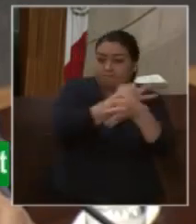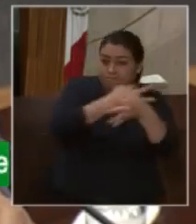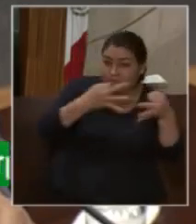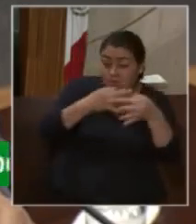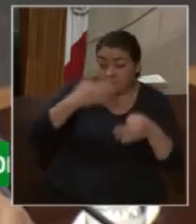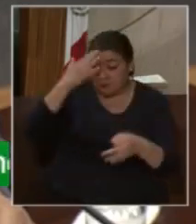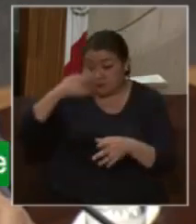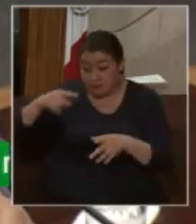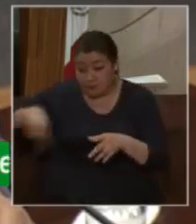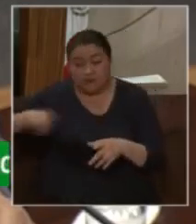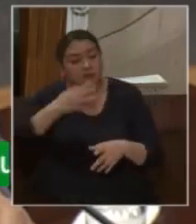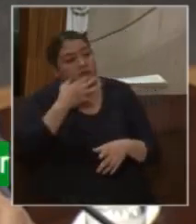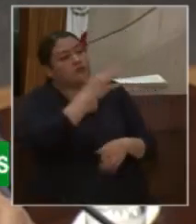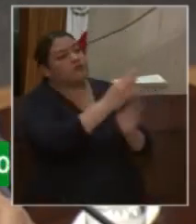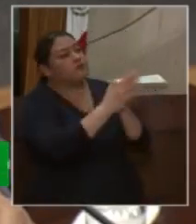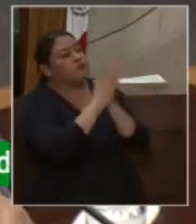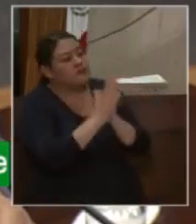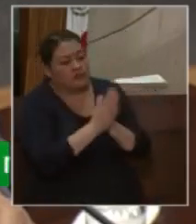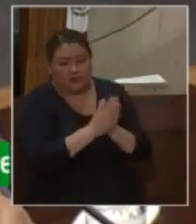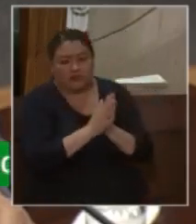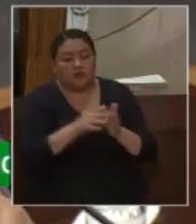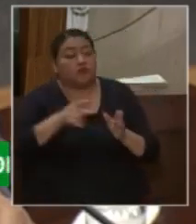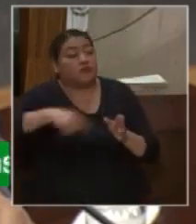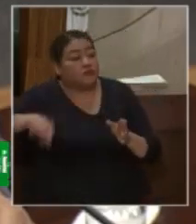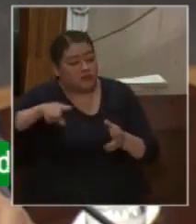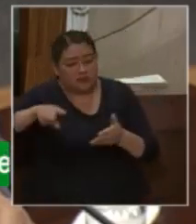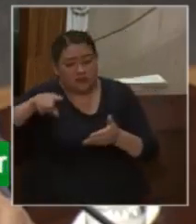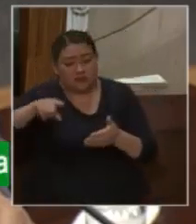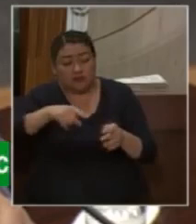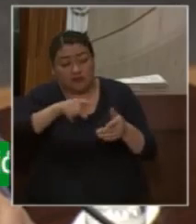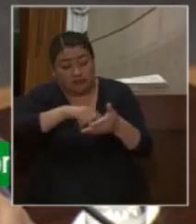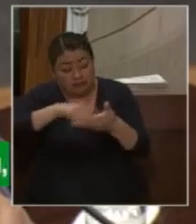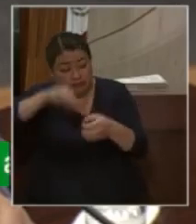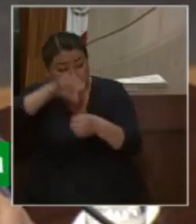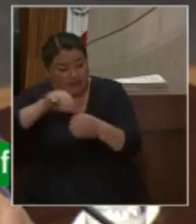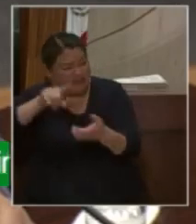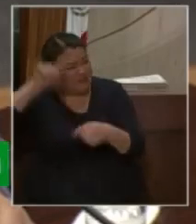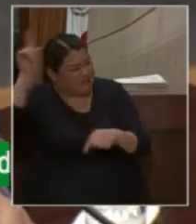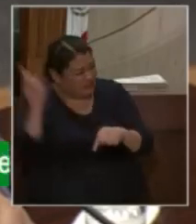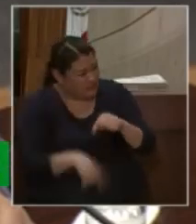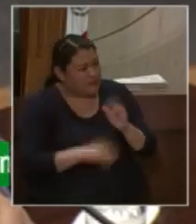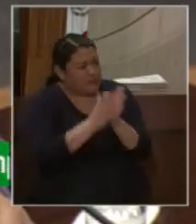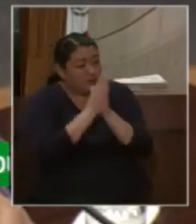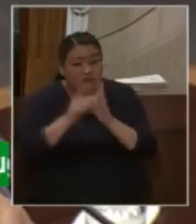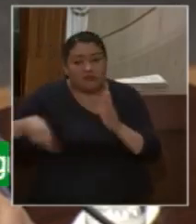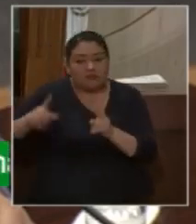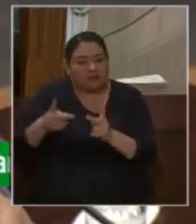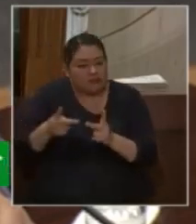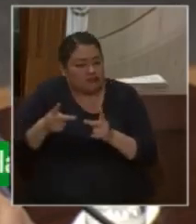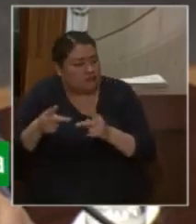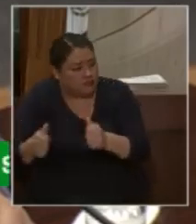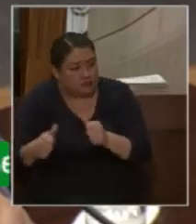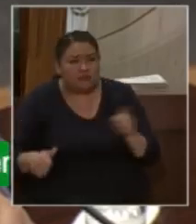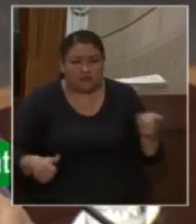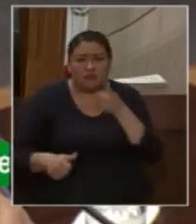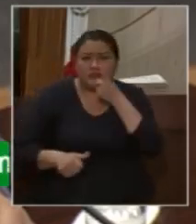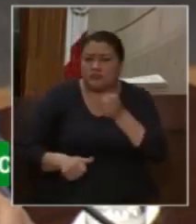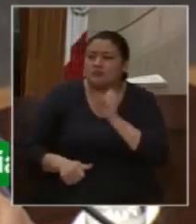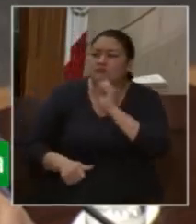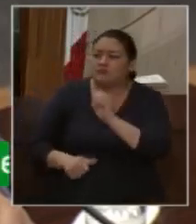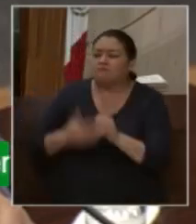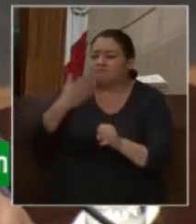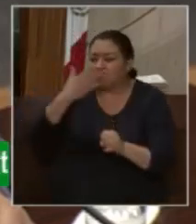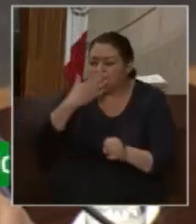la pretensión de nulidad de la elección por rebase del tope de gastos y validó los resultados del cómputo y de la declaración de validez de la elección de